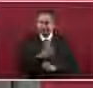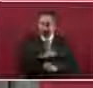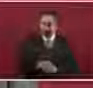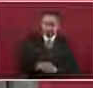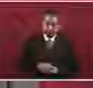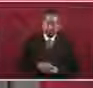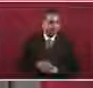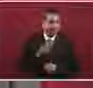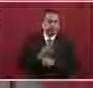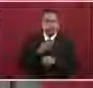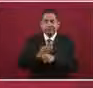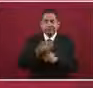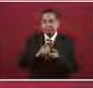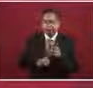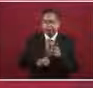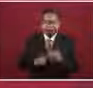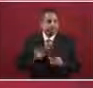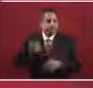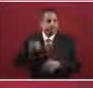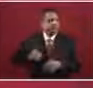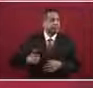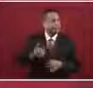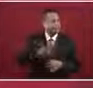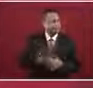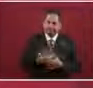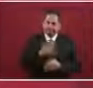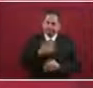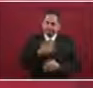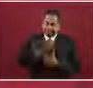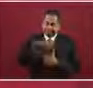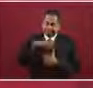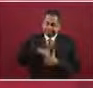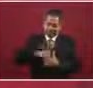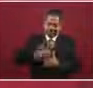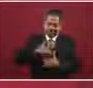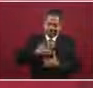está internalizando que hace falta